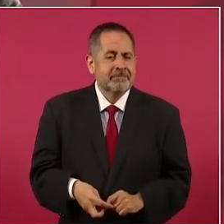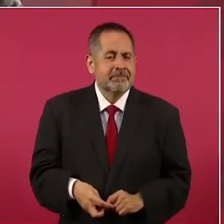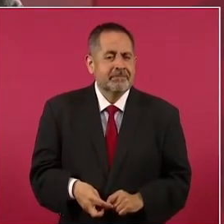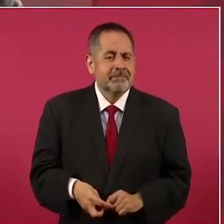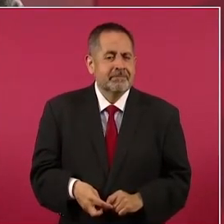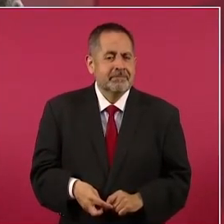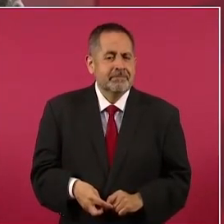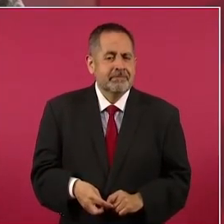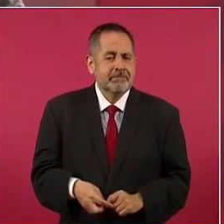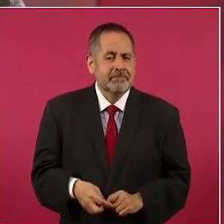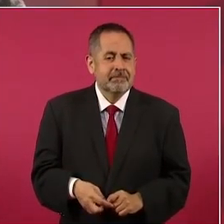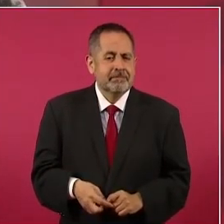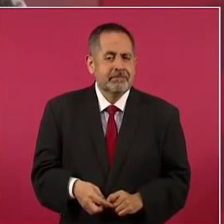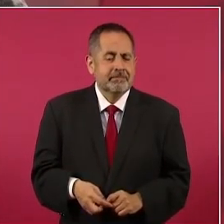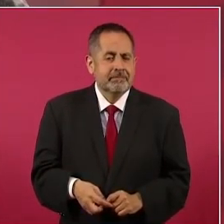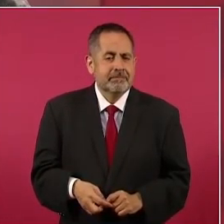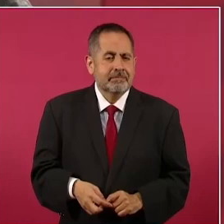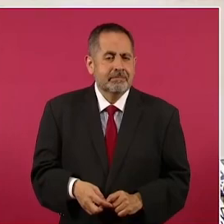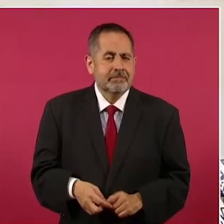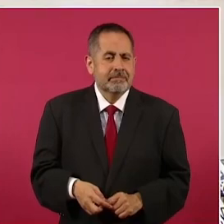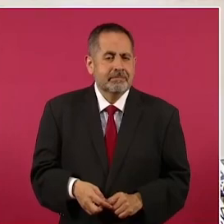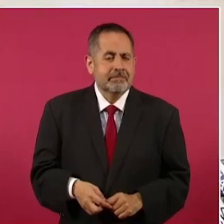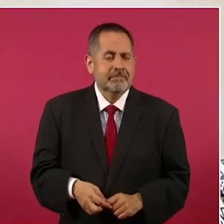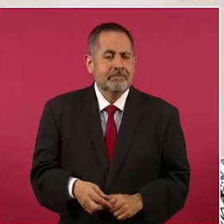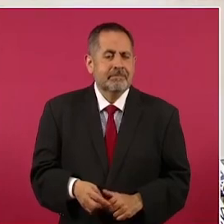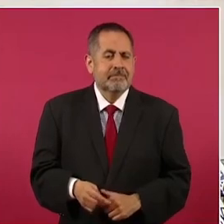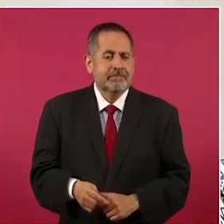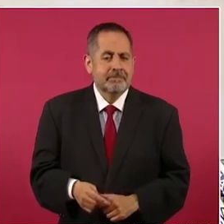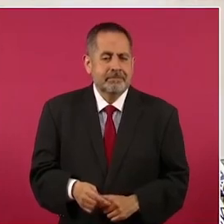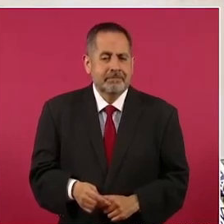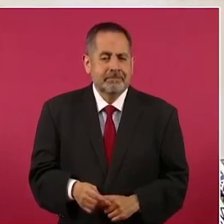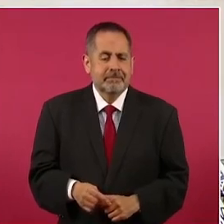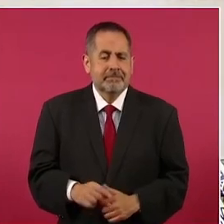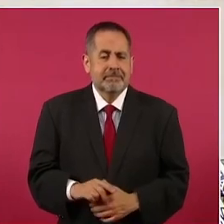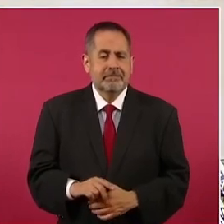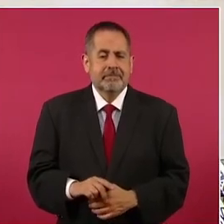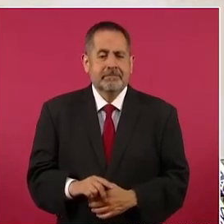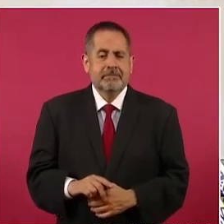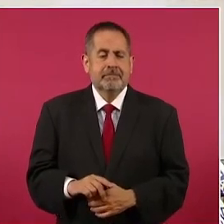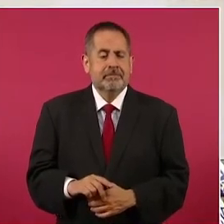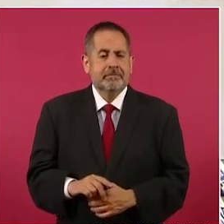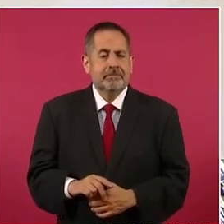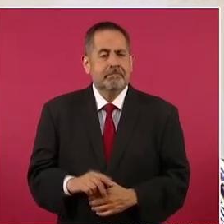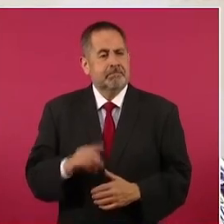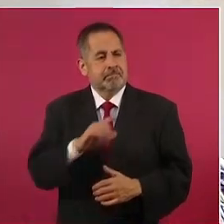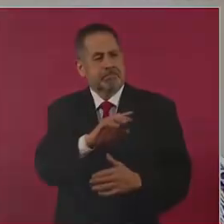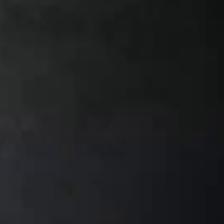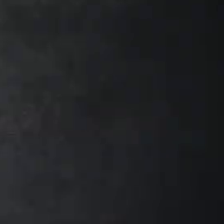me preguntaron que si